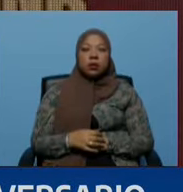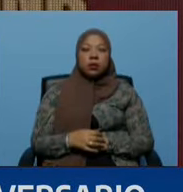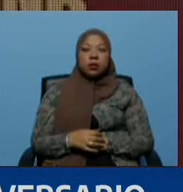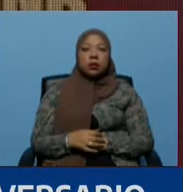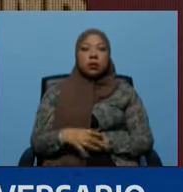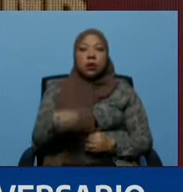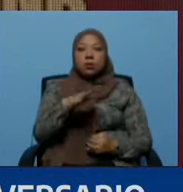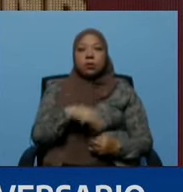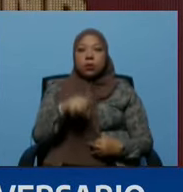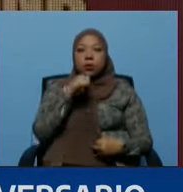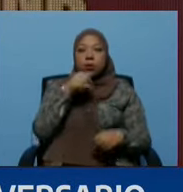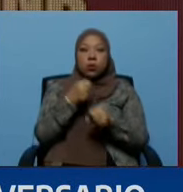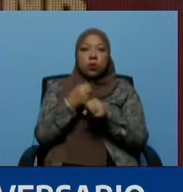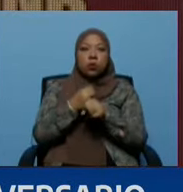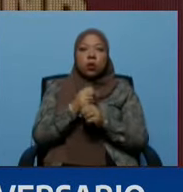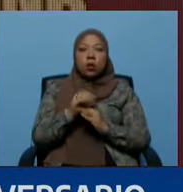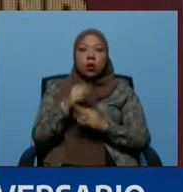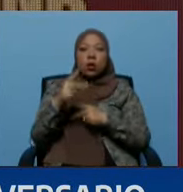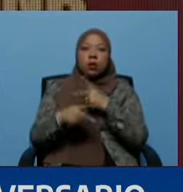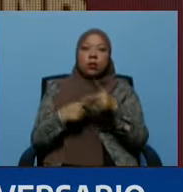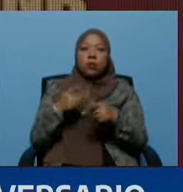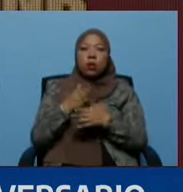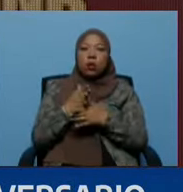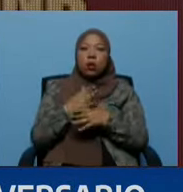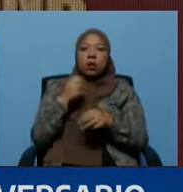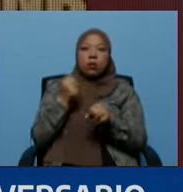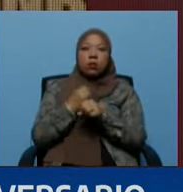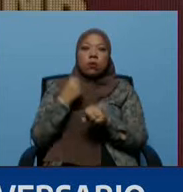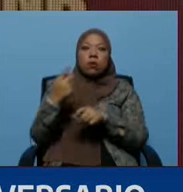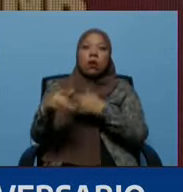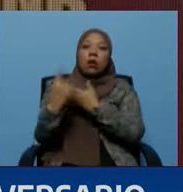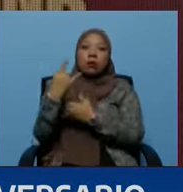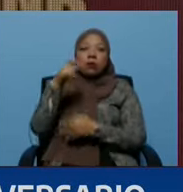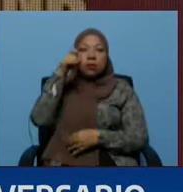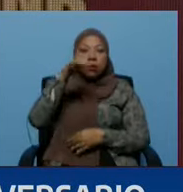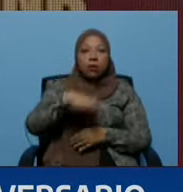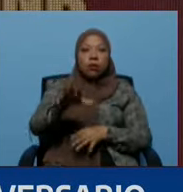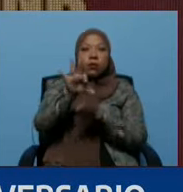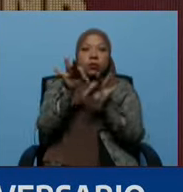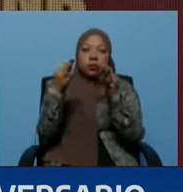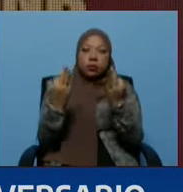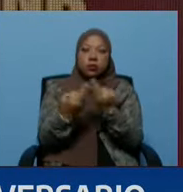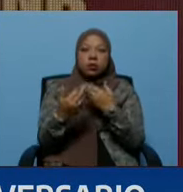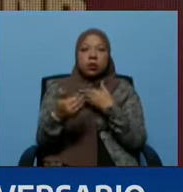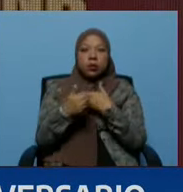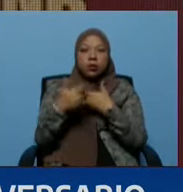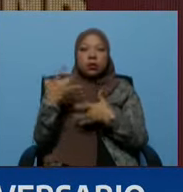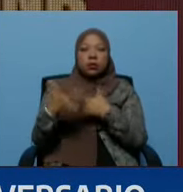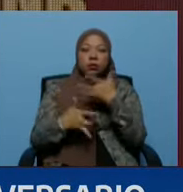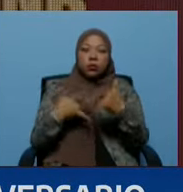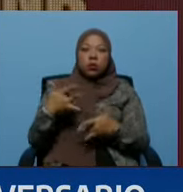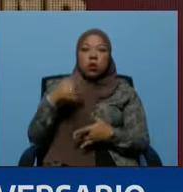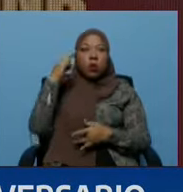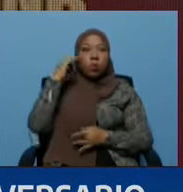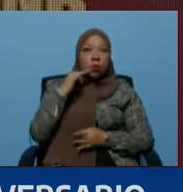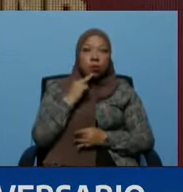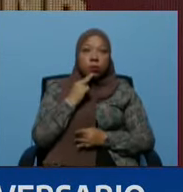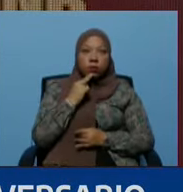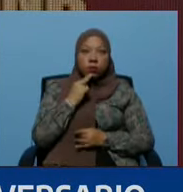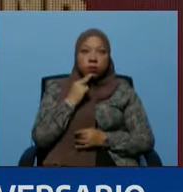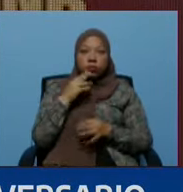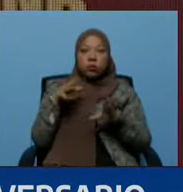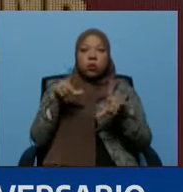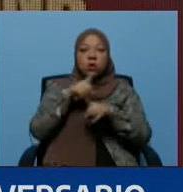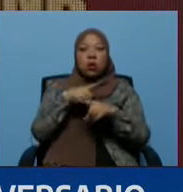desplegado como línea principal. Atacar a la familia militar, atacar a la Fuerza Armada Nacional Bolivariana,